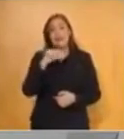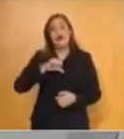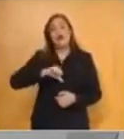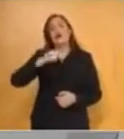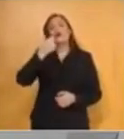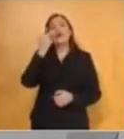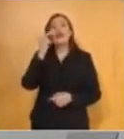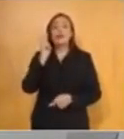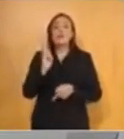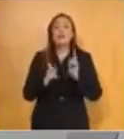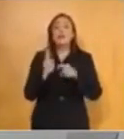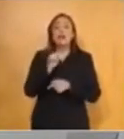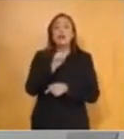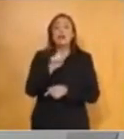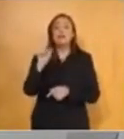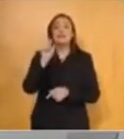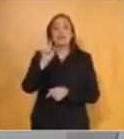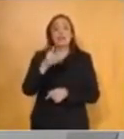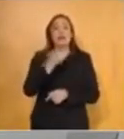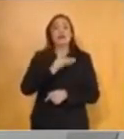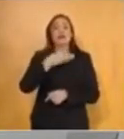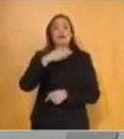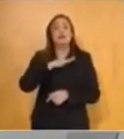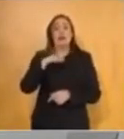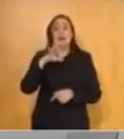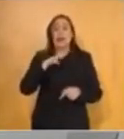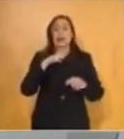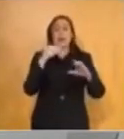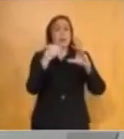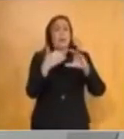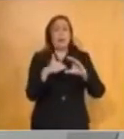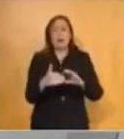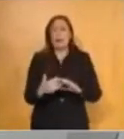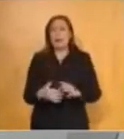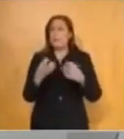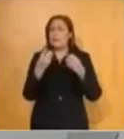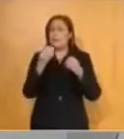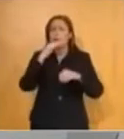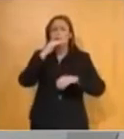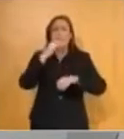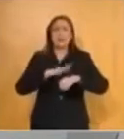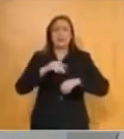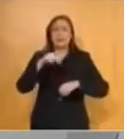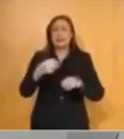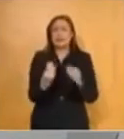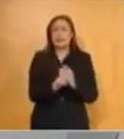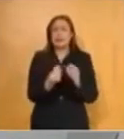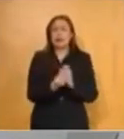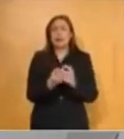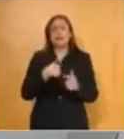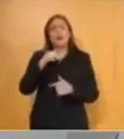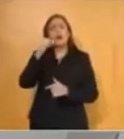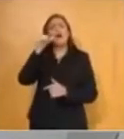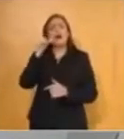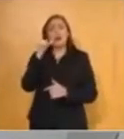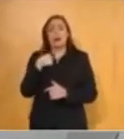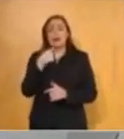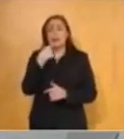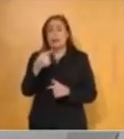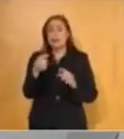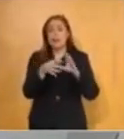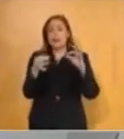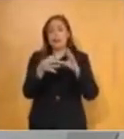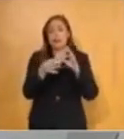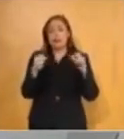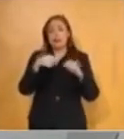en español debido a que hemos recibido muchos mensajes al respecto de la clase. Ayer hice un comentario al respecto, a propósito de la